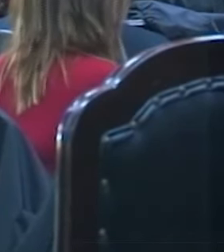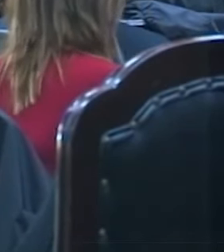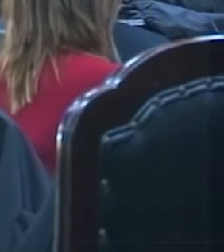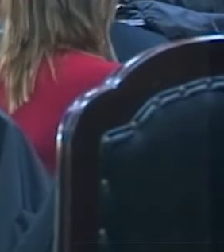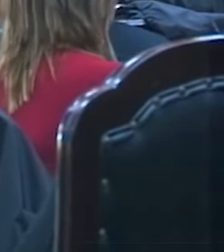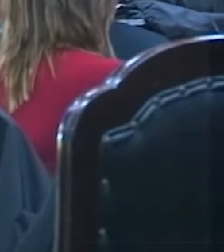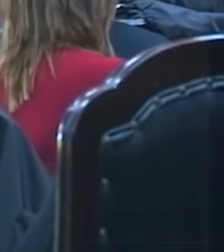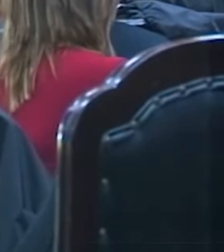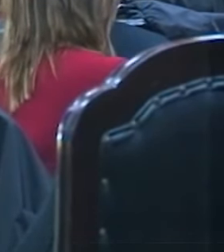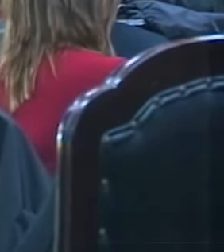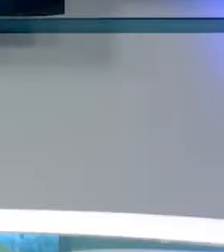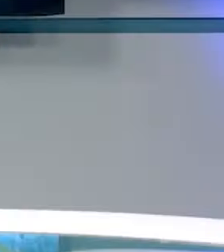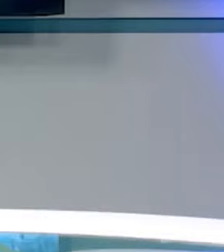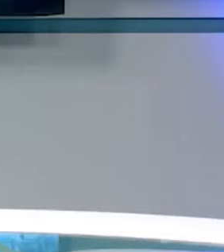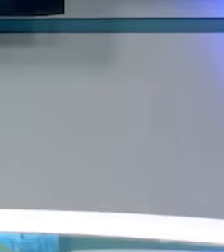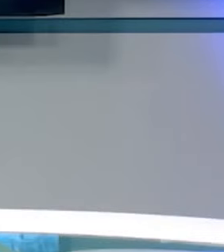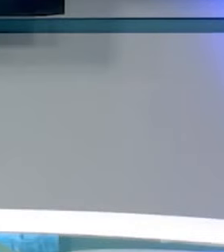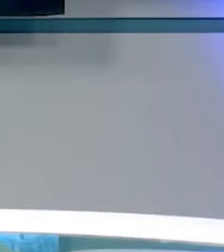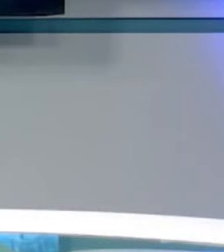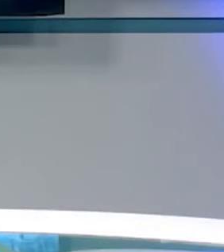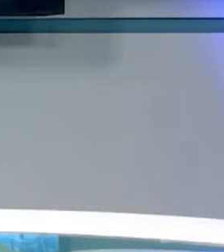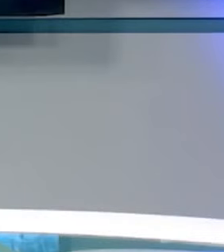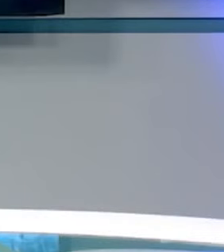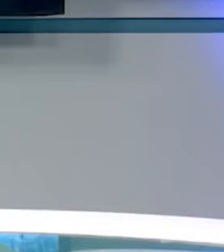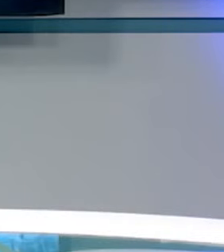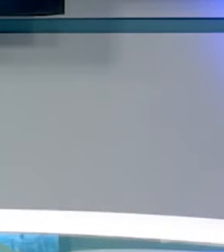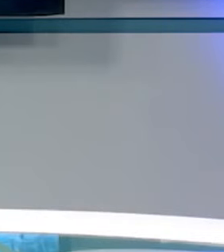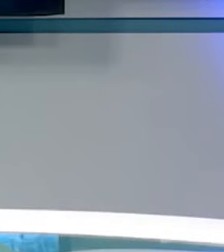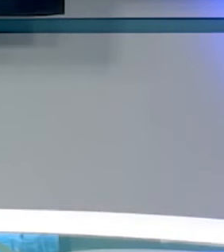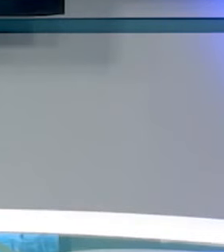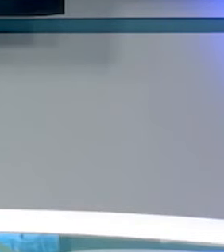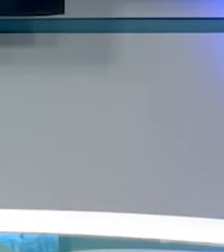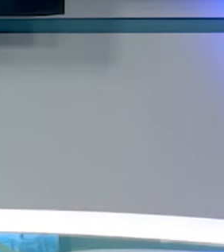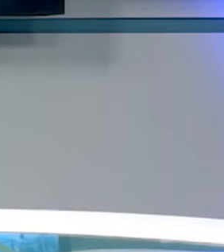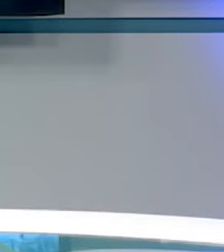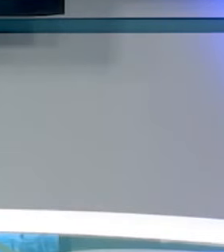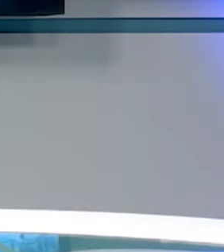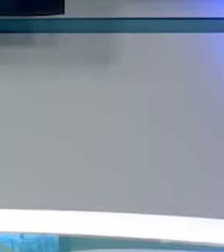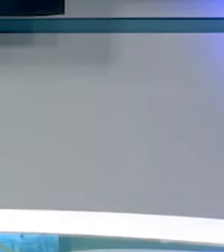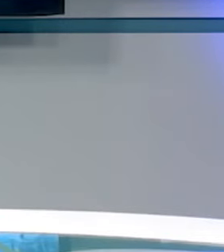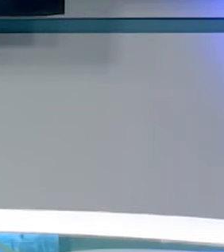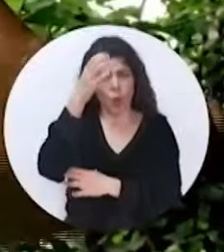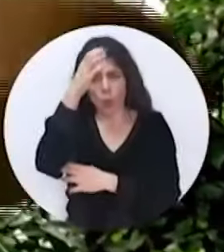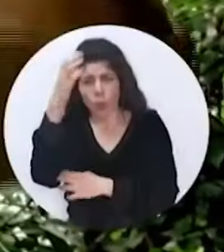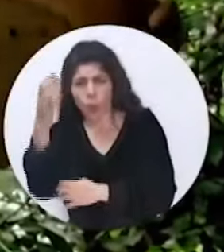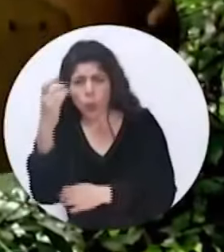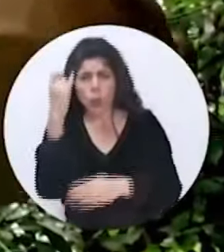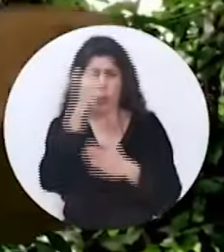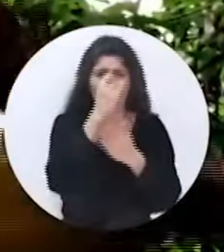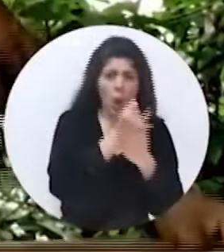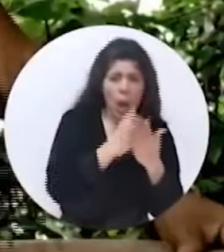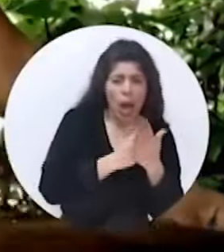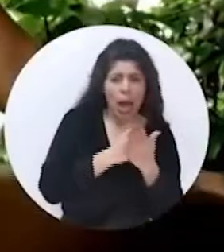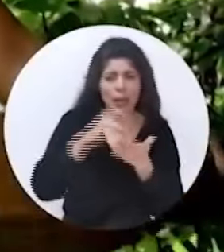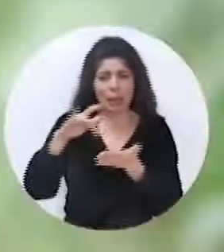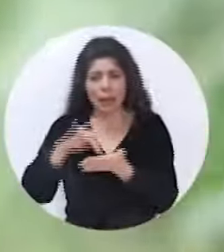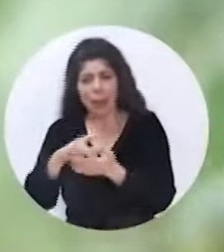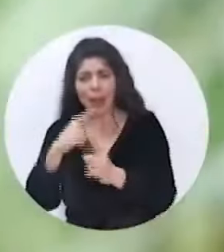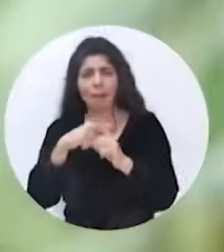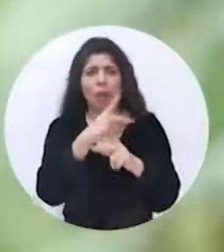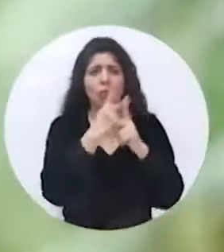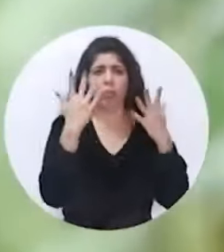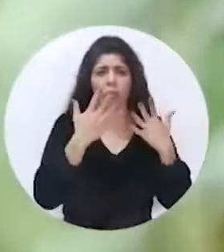Poder Ejecutivo. El gobierno inició la consulta para crear una política pública para los pueblos indígenas que busca